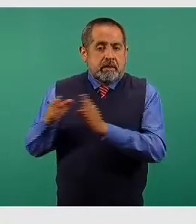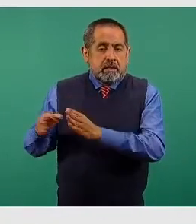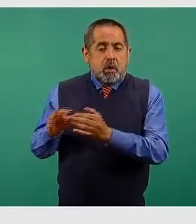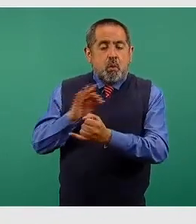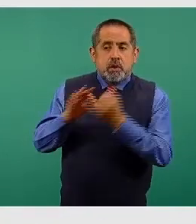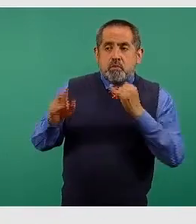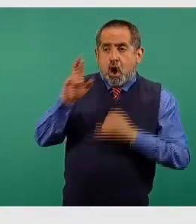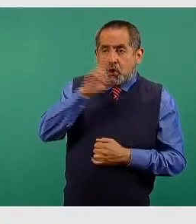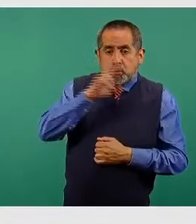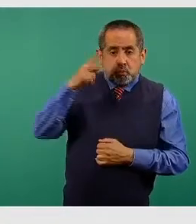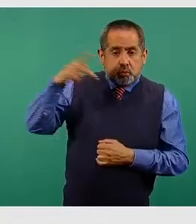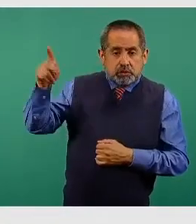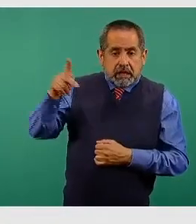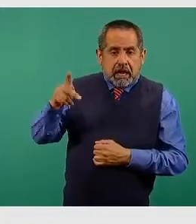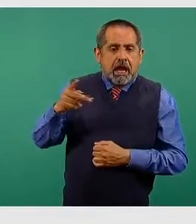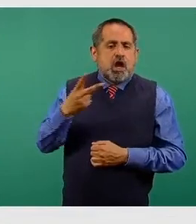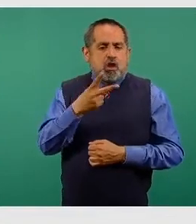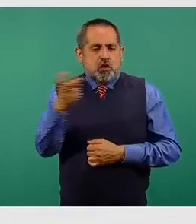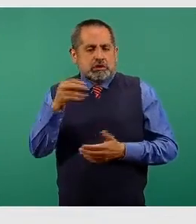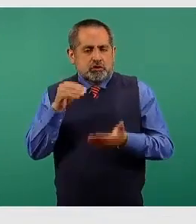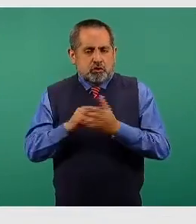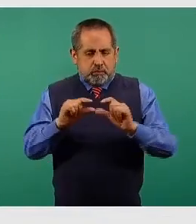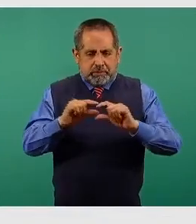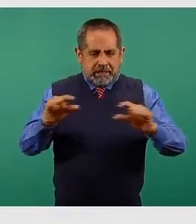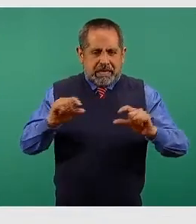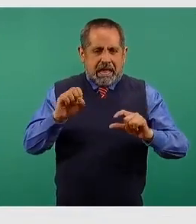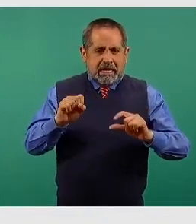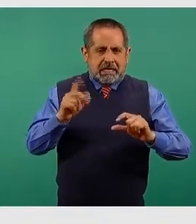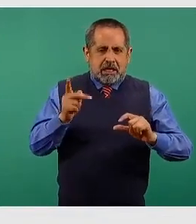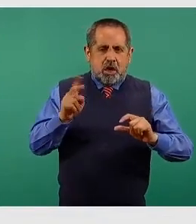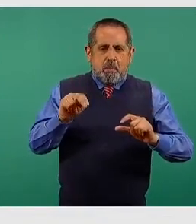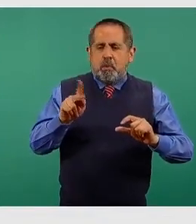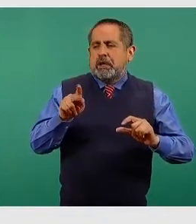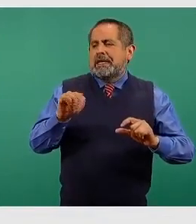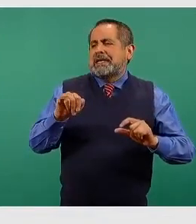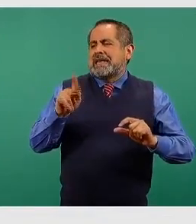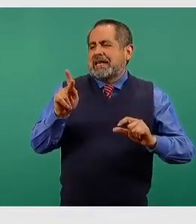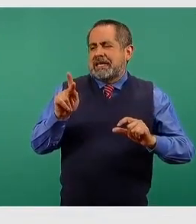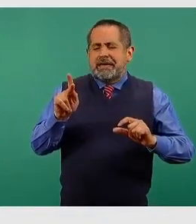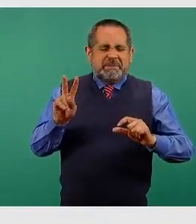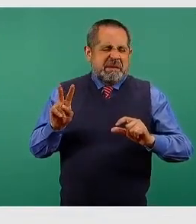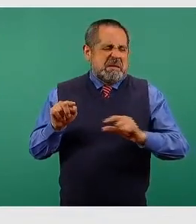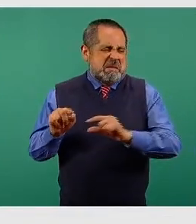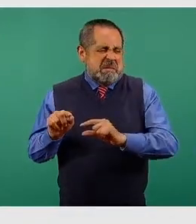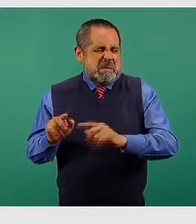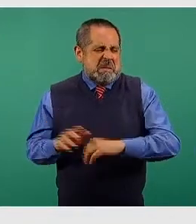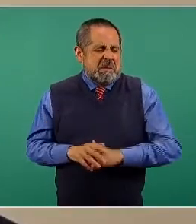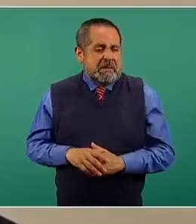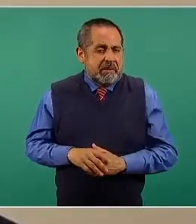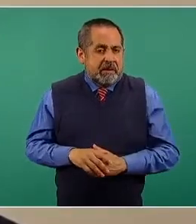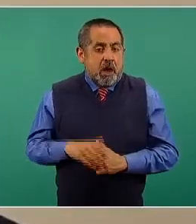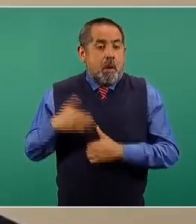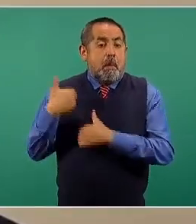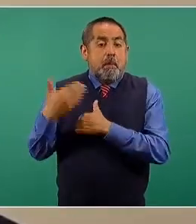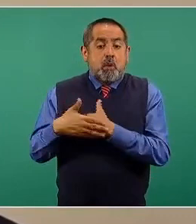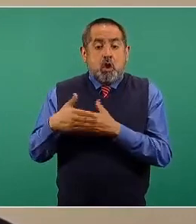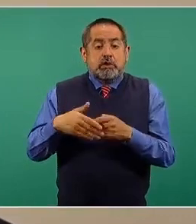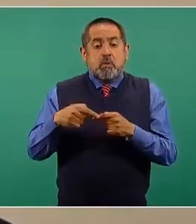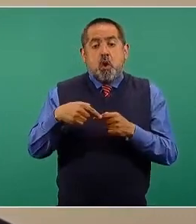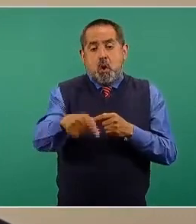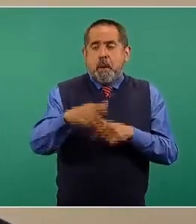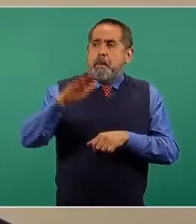y 200.000 dosis de la vacuna Sputnik V. Y como sabemos, en siguientes días